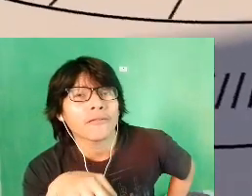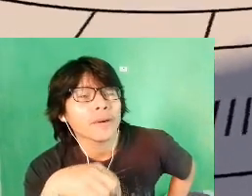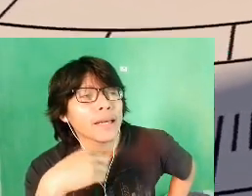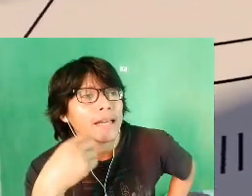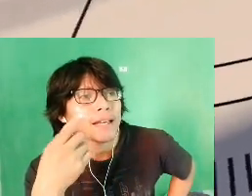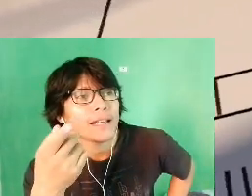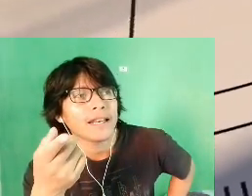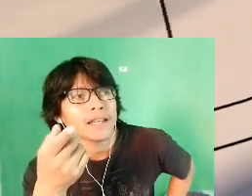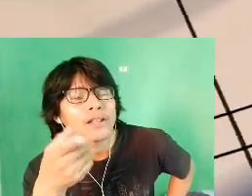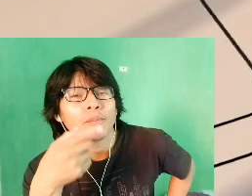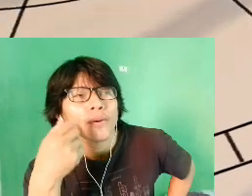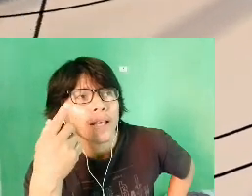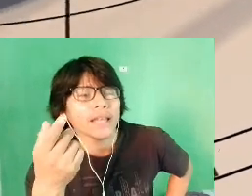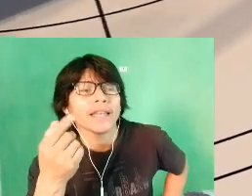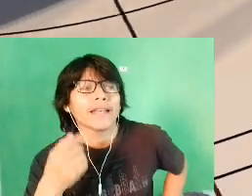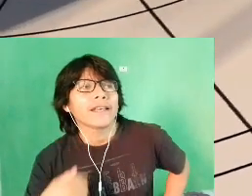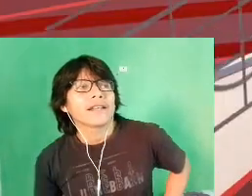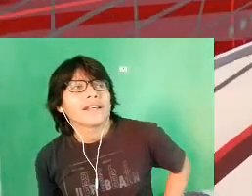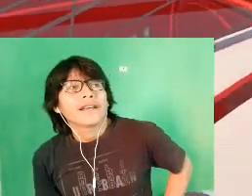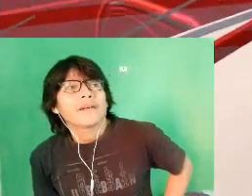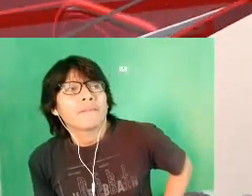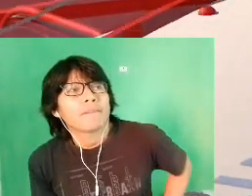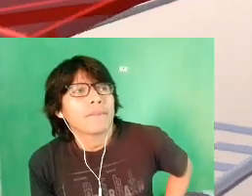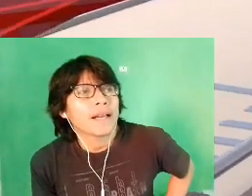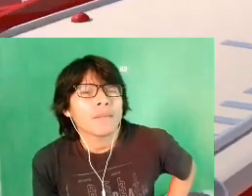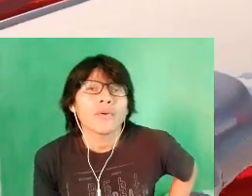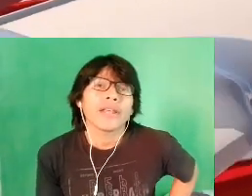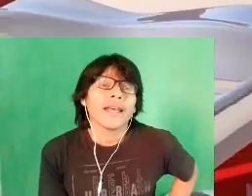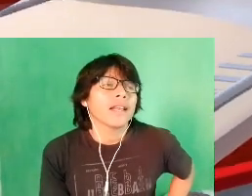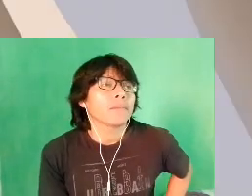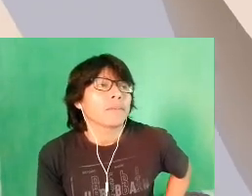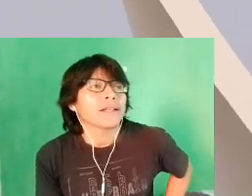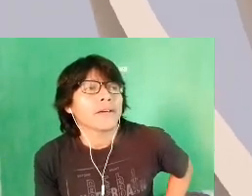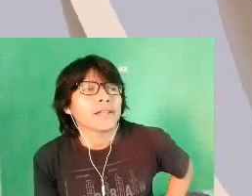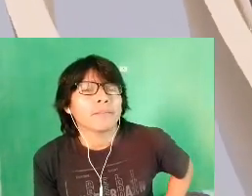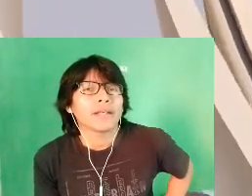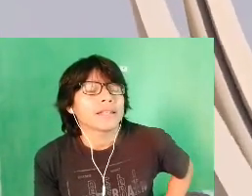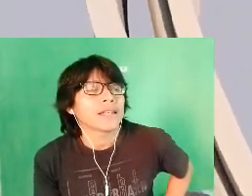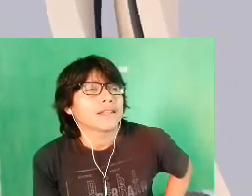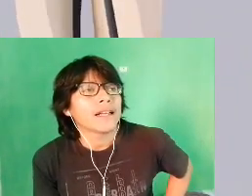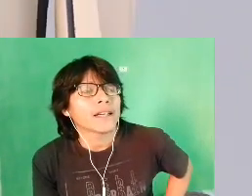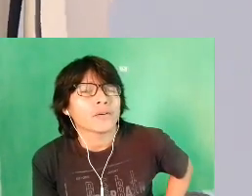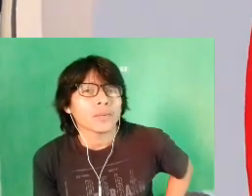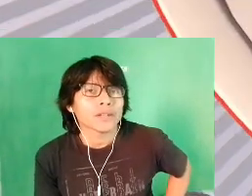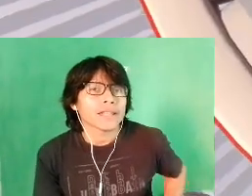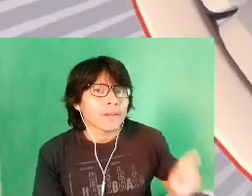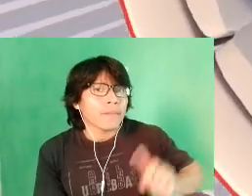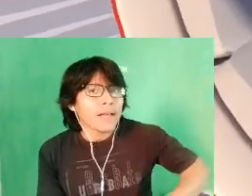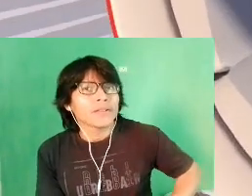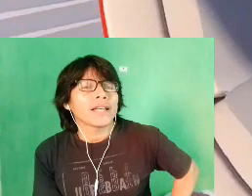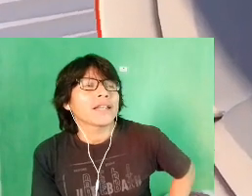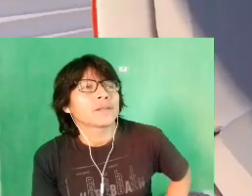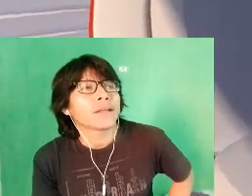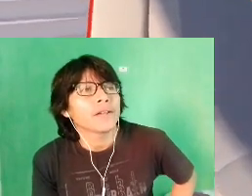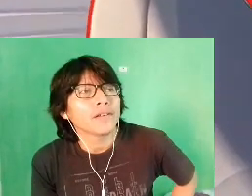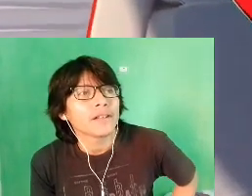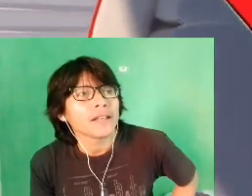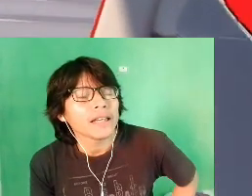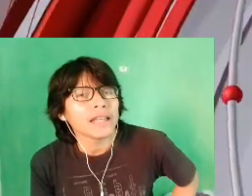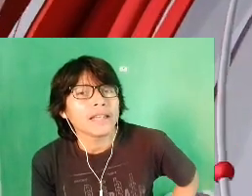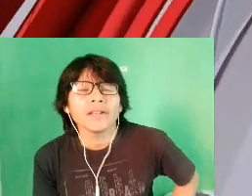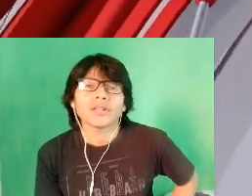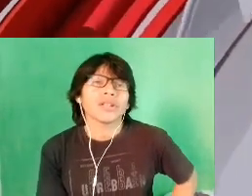El empleado de Salinas Pliego, que fue elegido por el INE para moderar el primer debate presidencial, recordemos que es empleado de Salinas